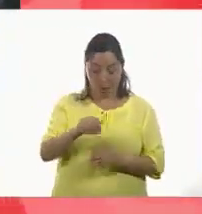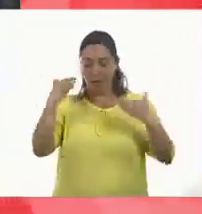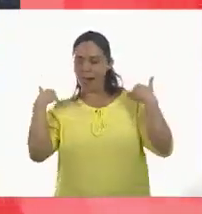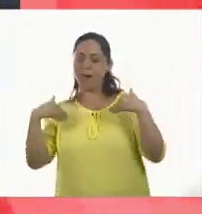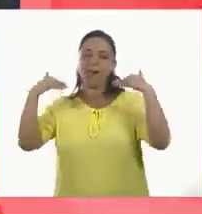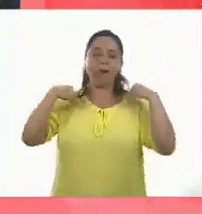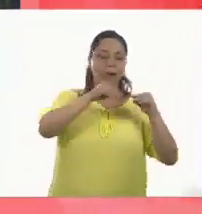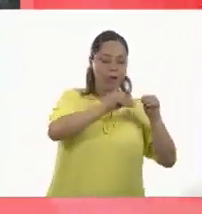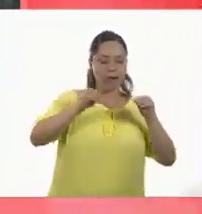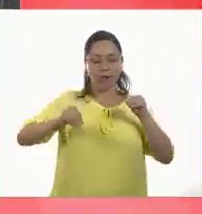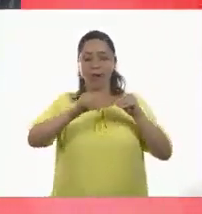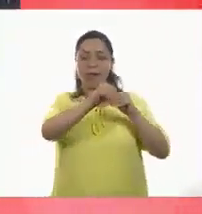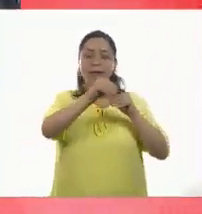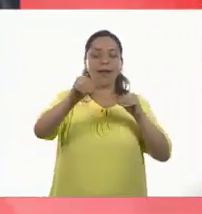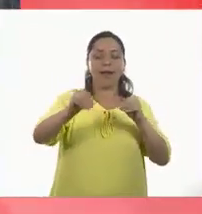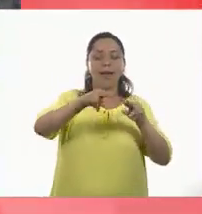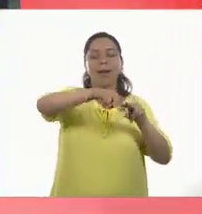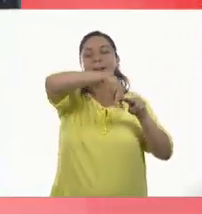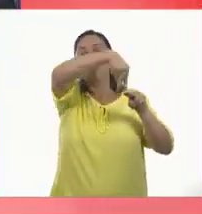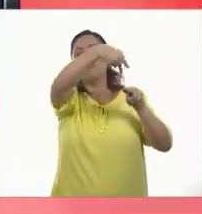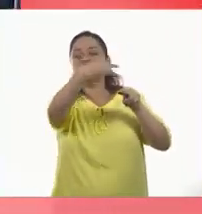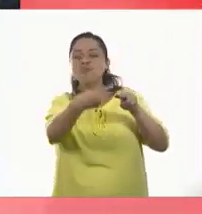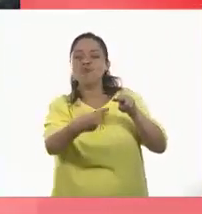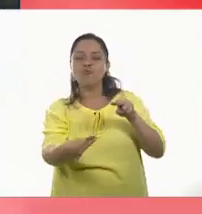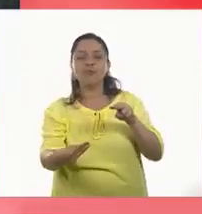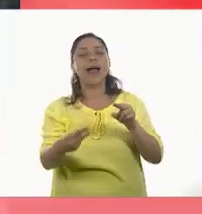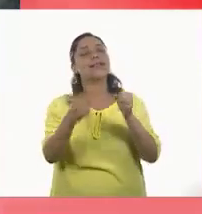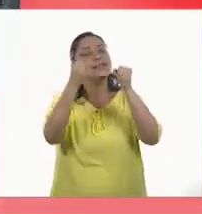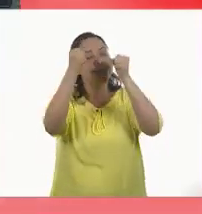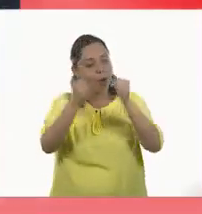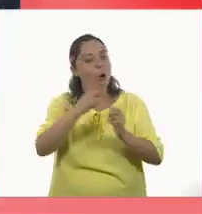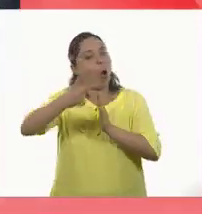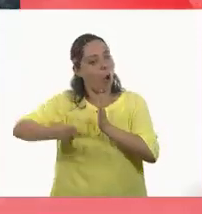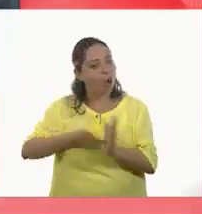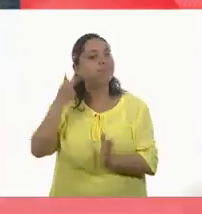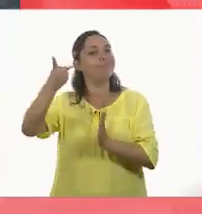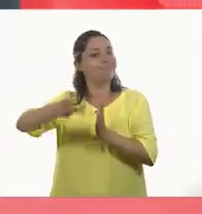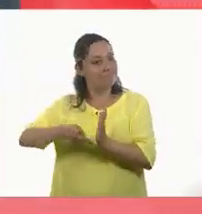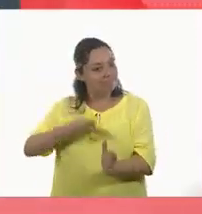paseo que seguramente repetiremos muchas veces.